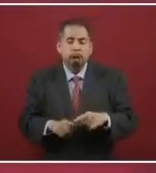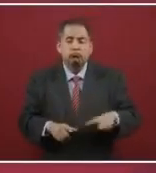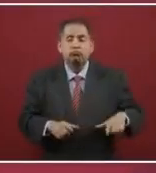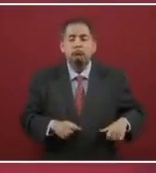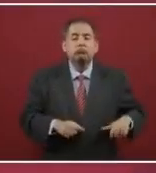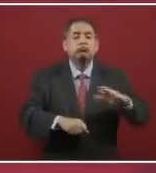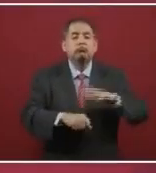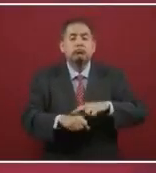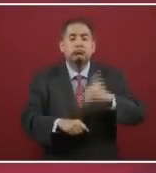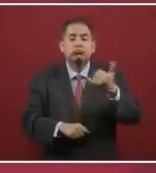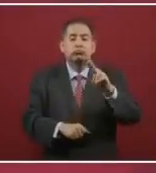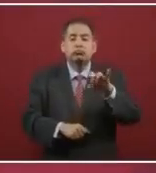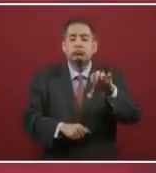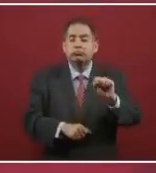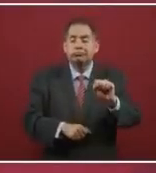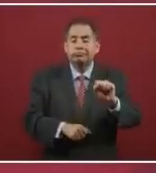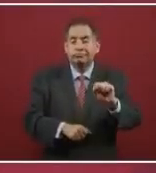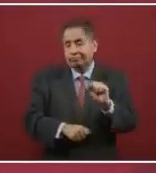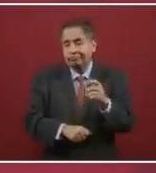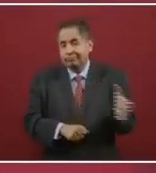gobernador Yunes.